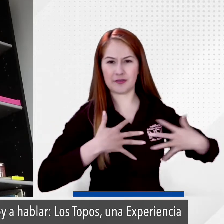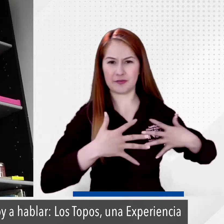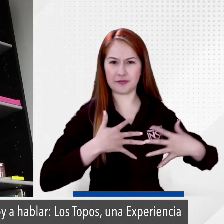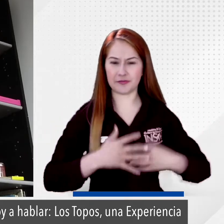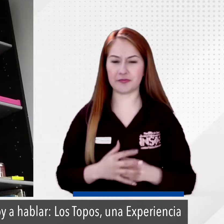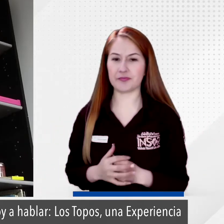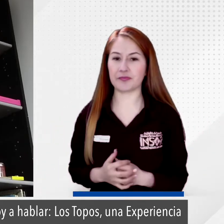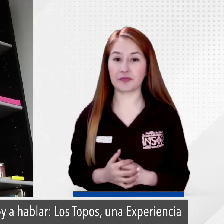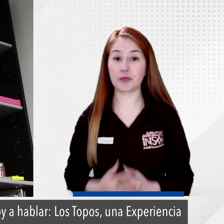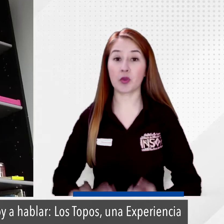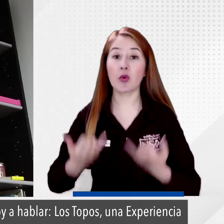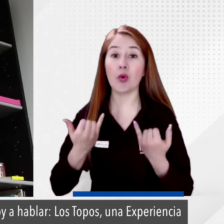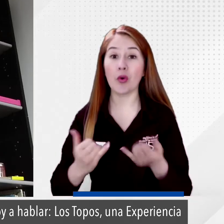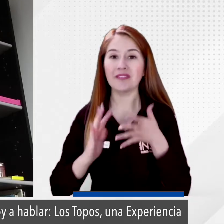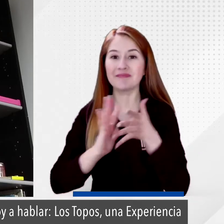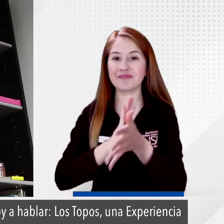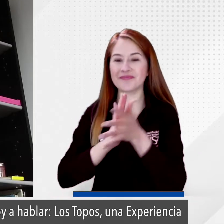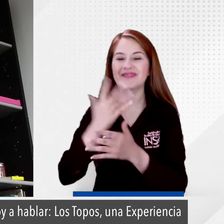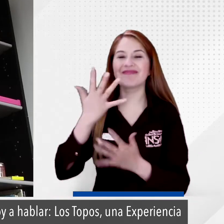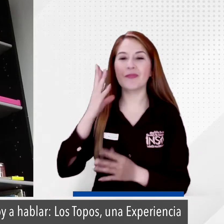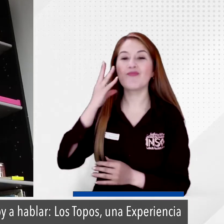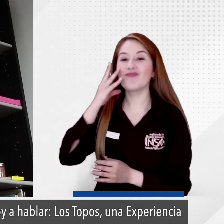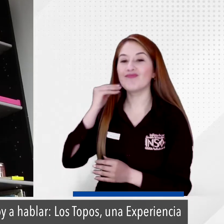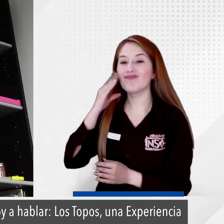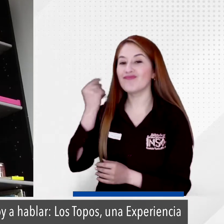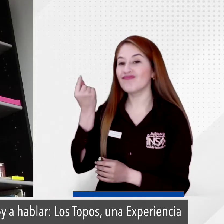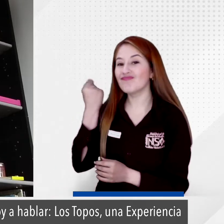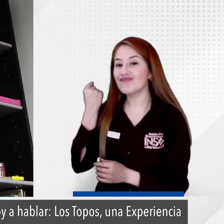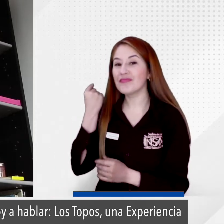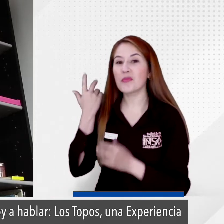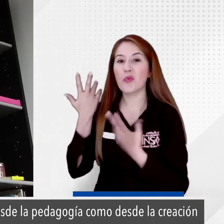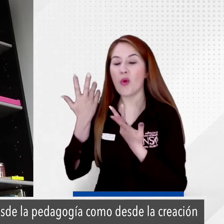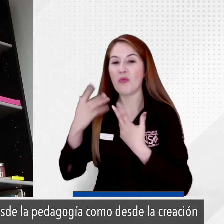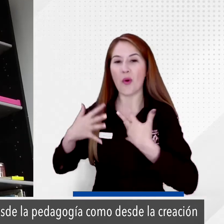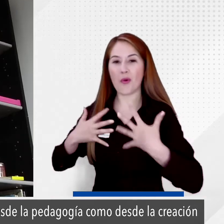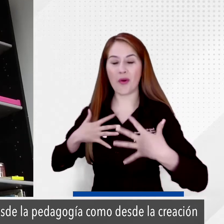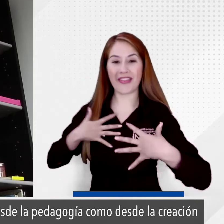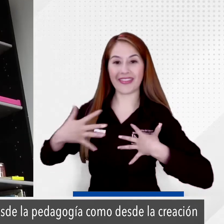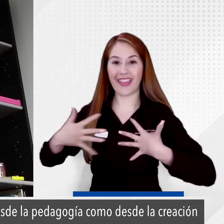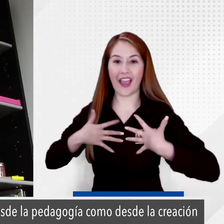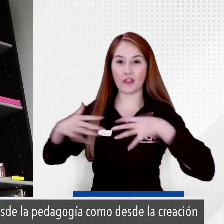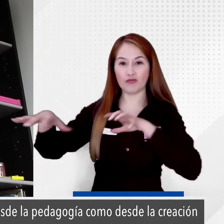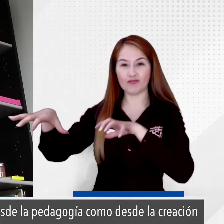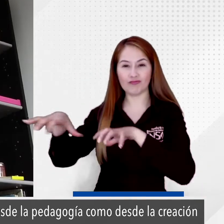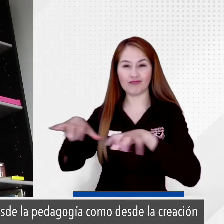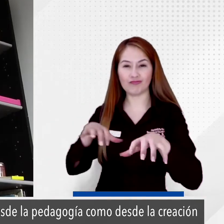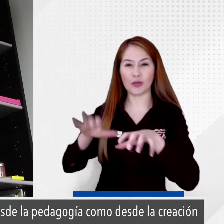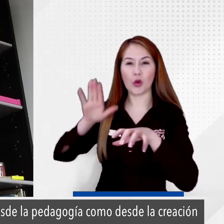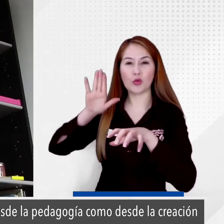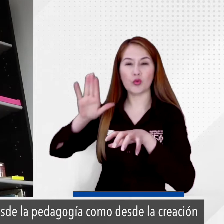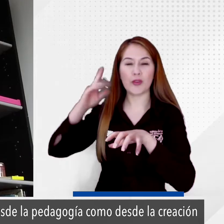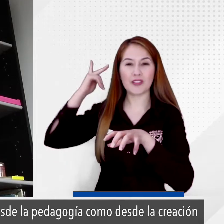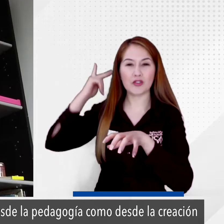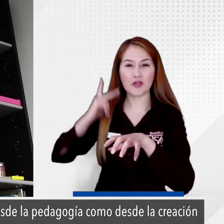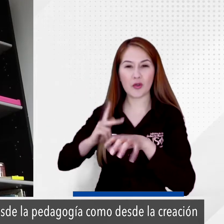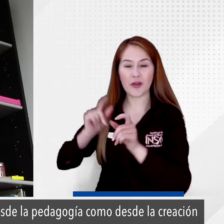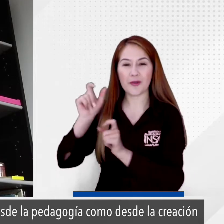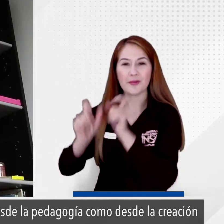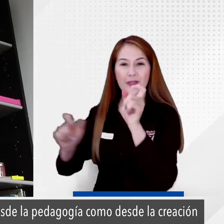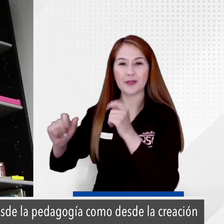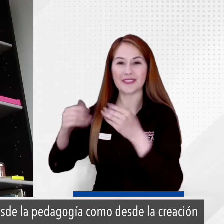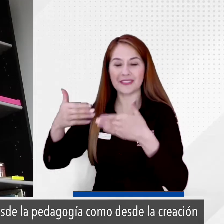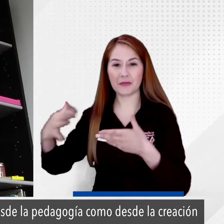voy a hablar, Los topos, una experiencia teatral poliperceptiva, es un poco como